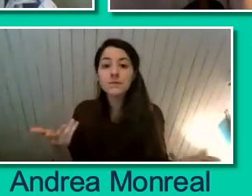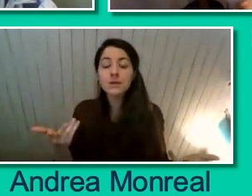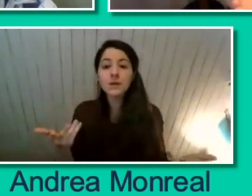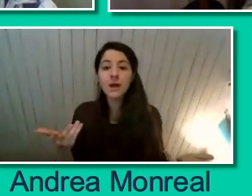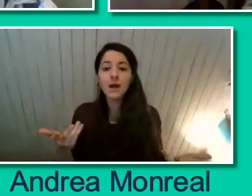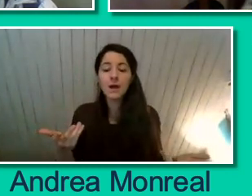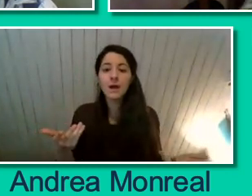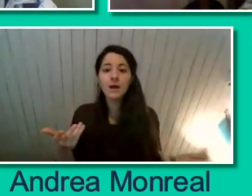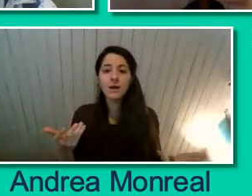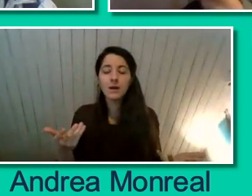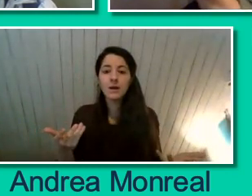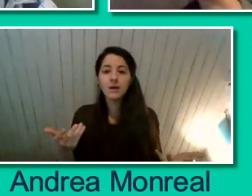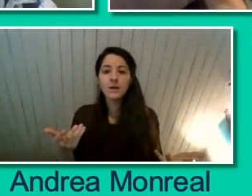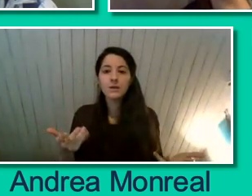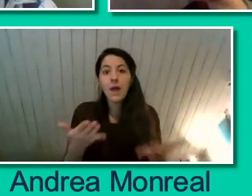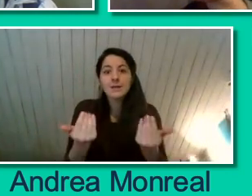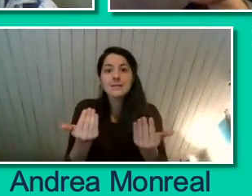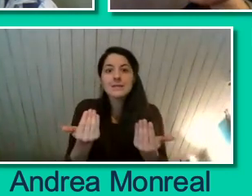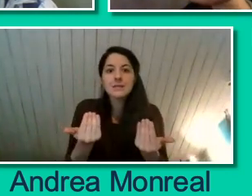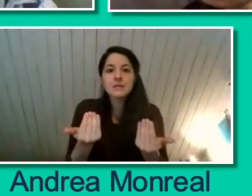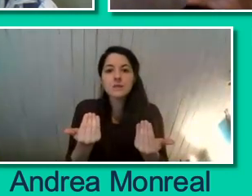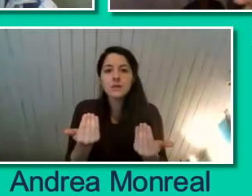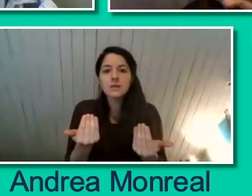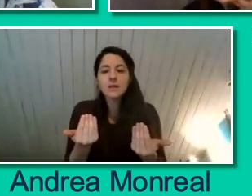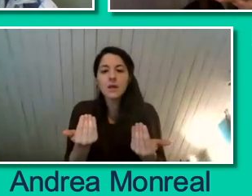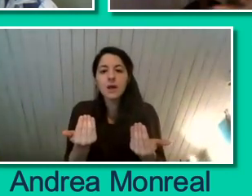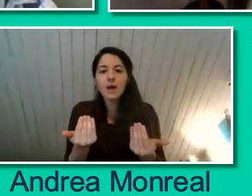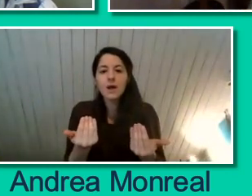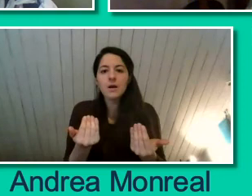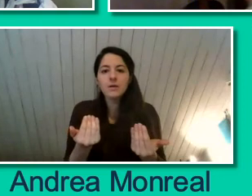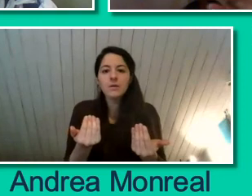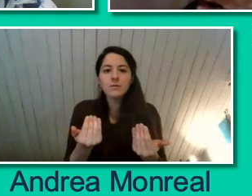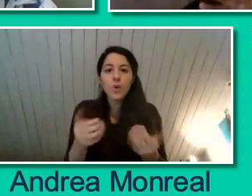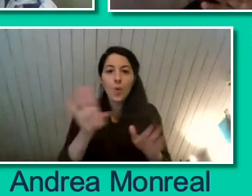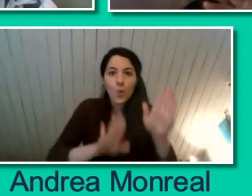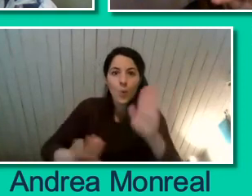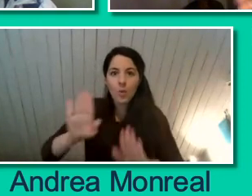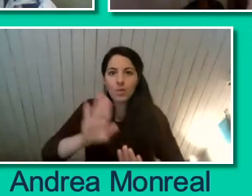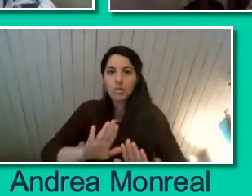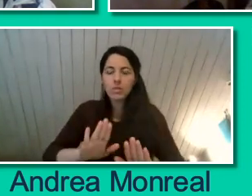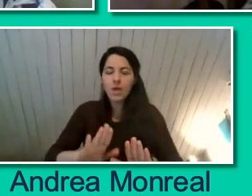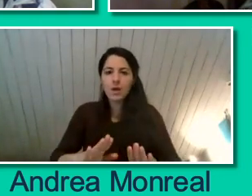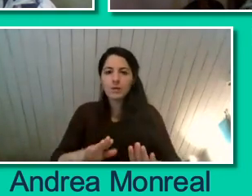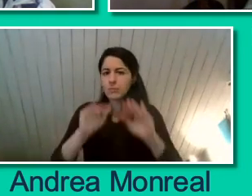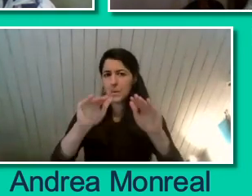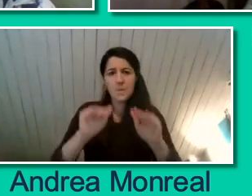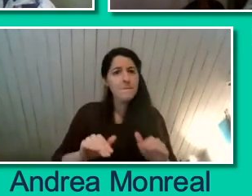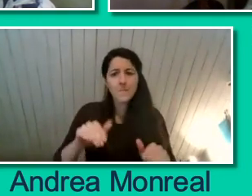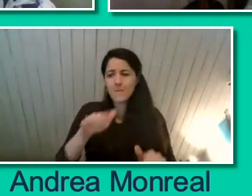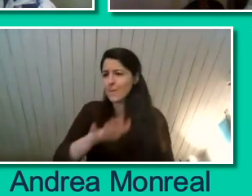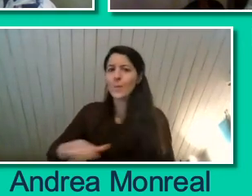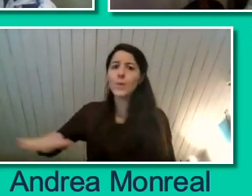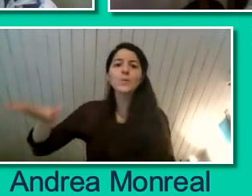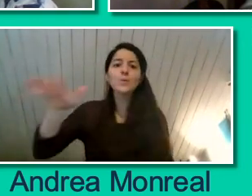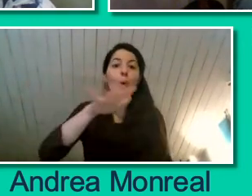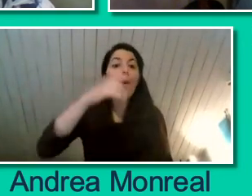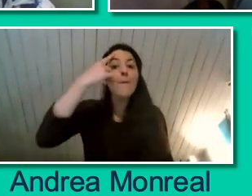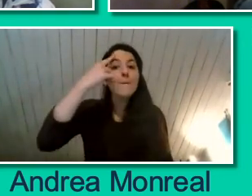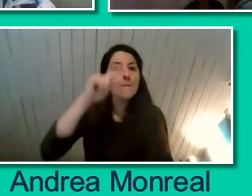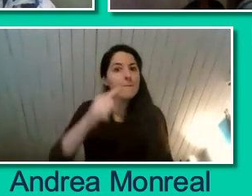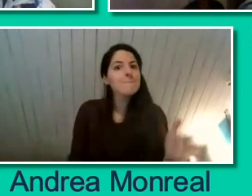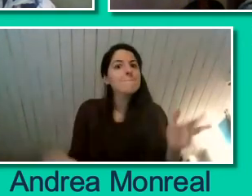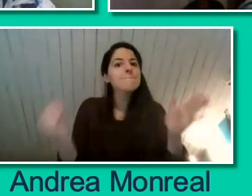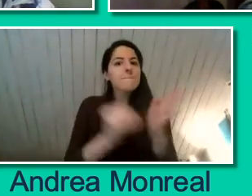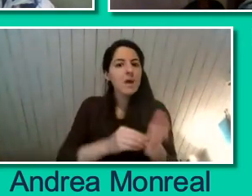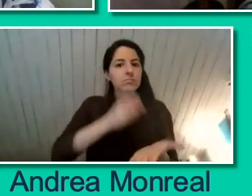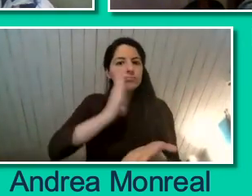que tomar las mismas medidas de protección de las que tanto hablamos, pero con más severidad, ¿verdad? No solo